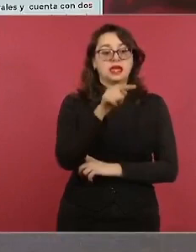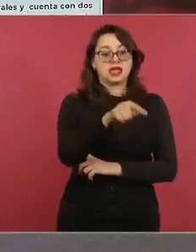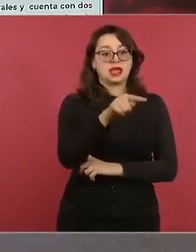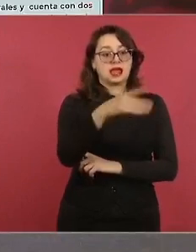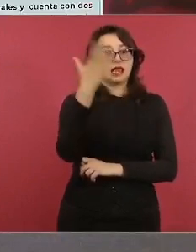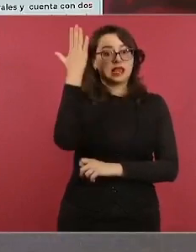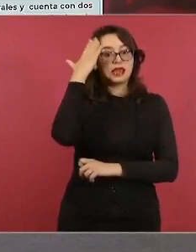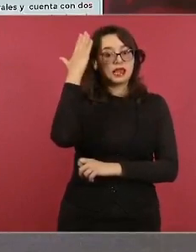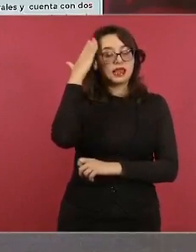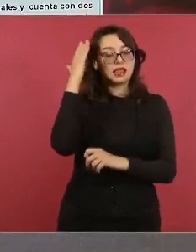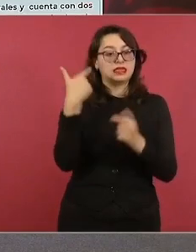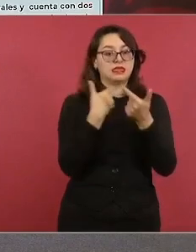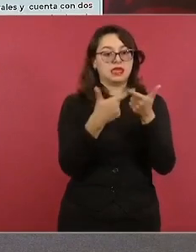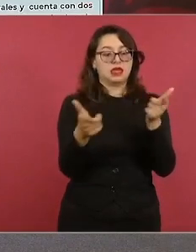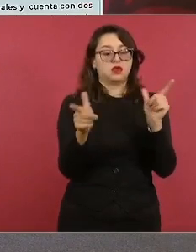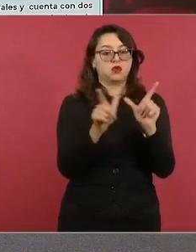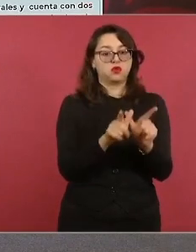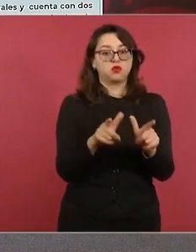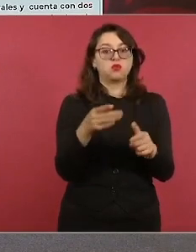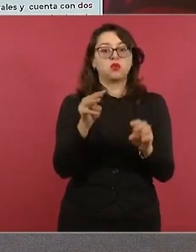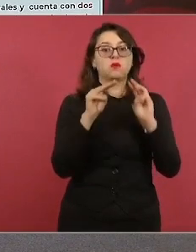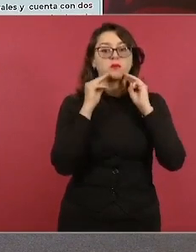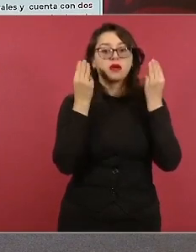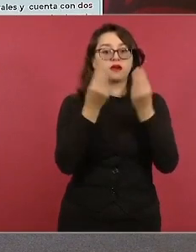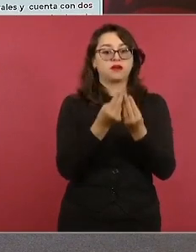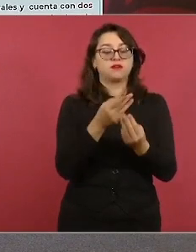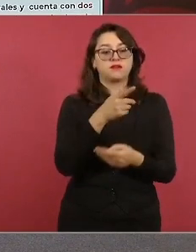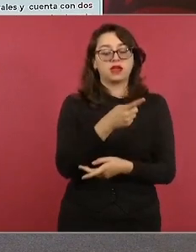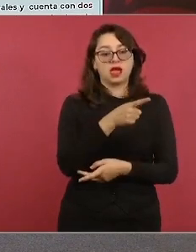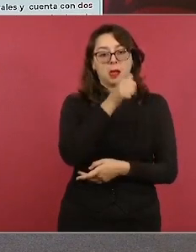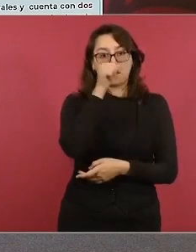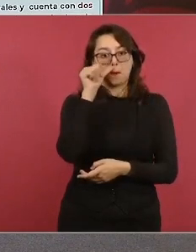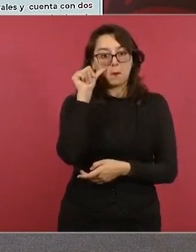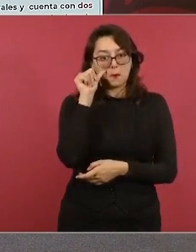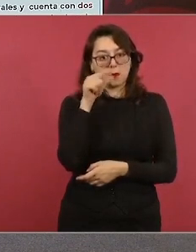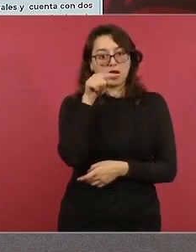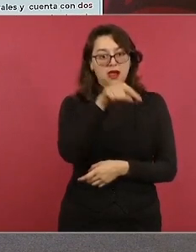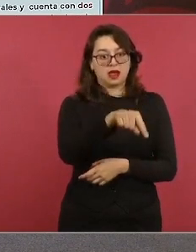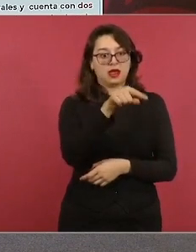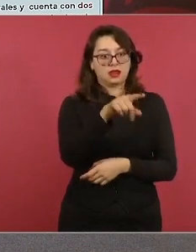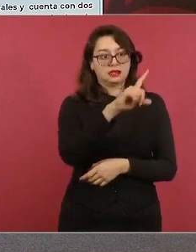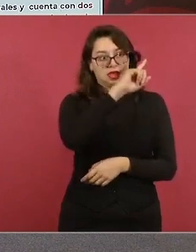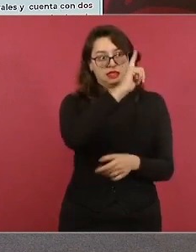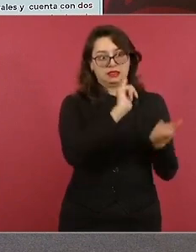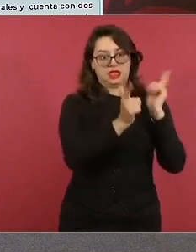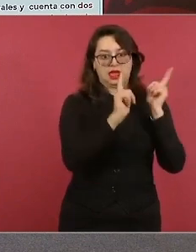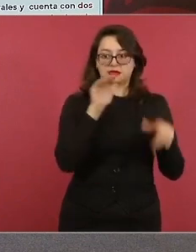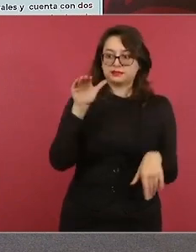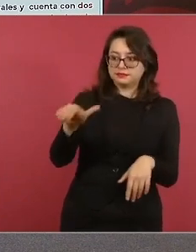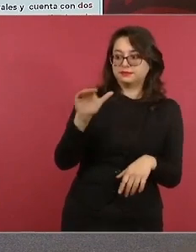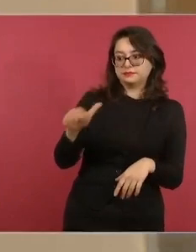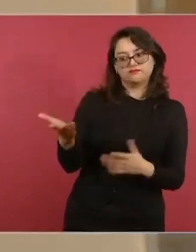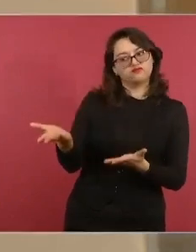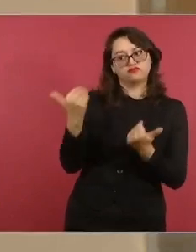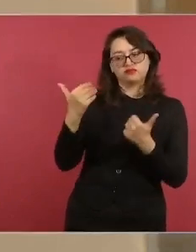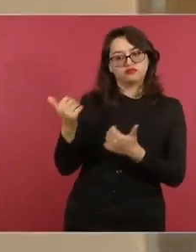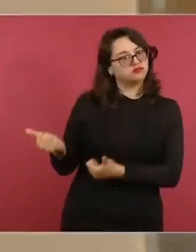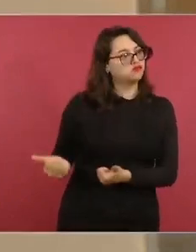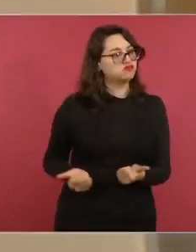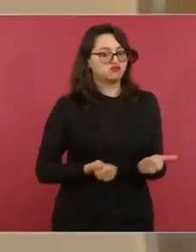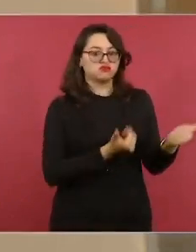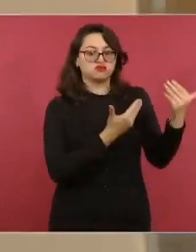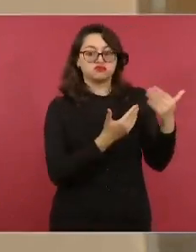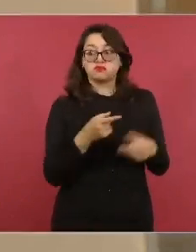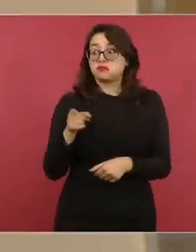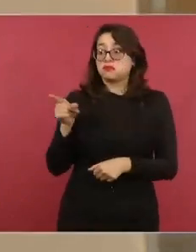líder del Cártel de Juárez y requerido por una corte por la corte Federal de distrito este en Texas acusado de cuarenta